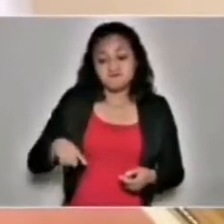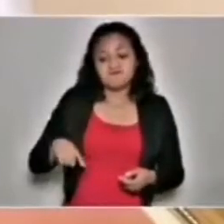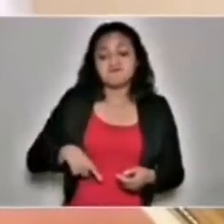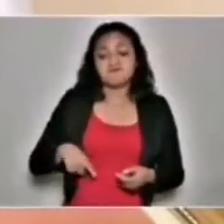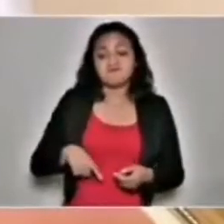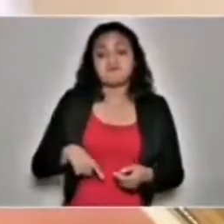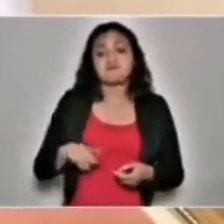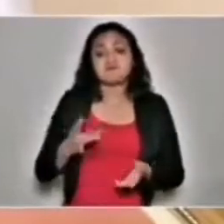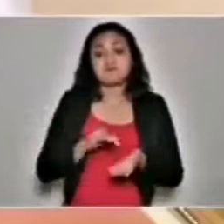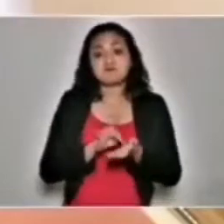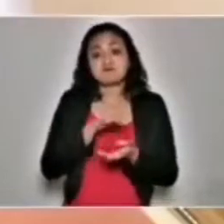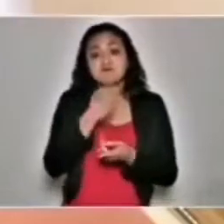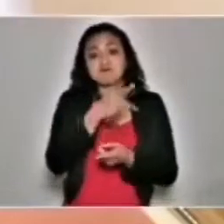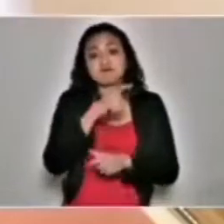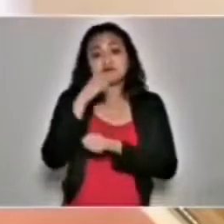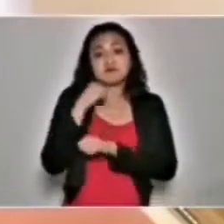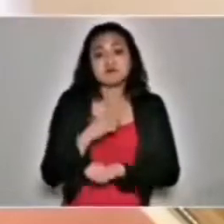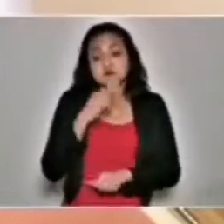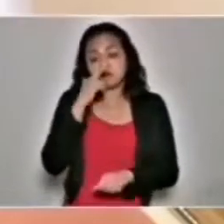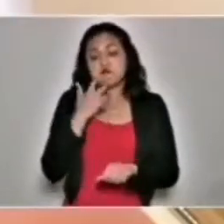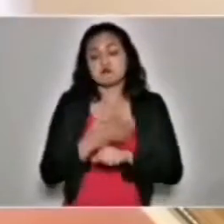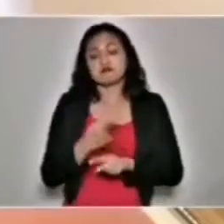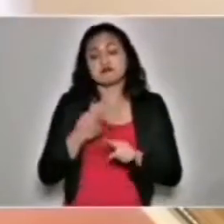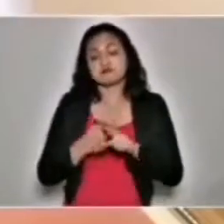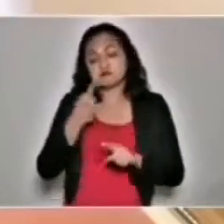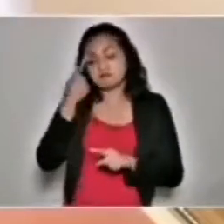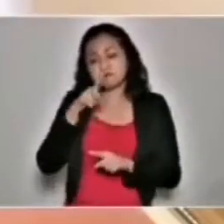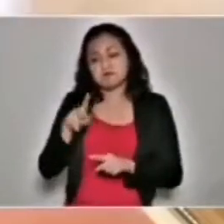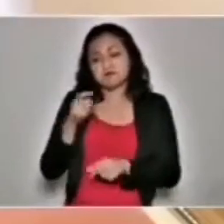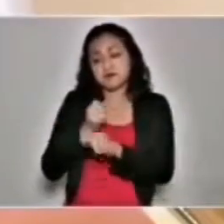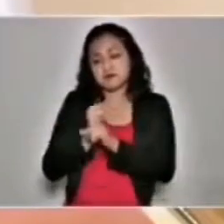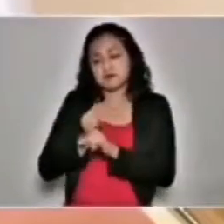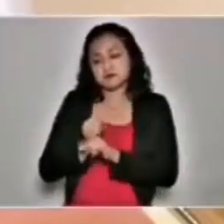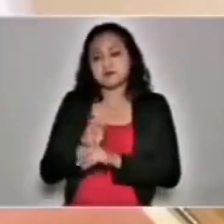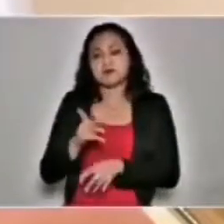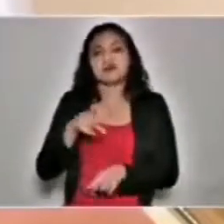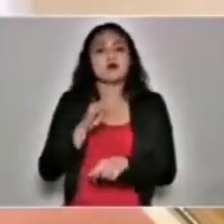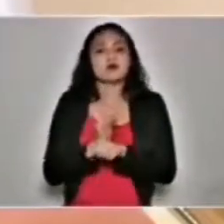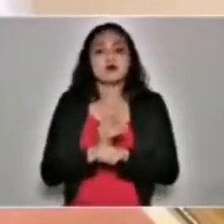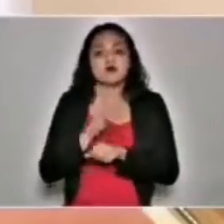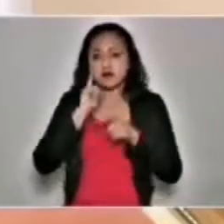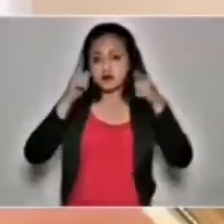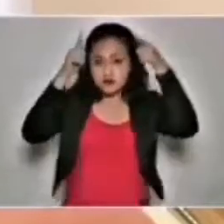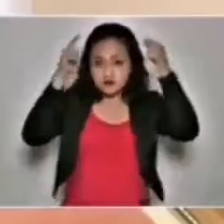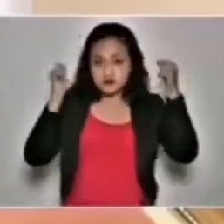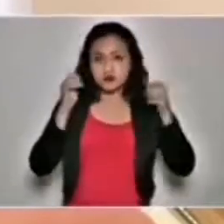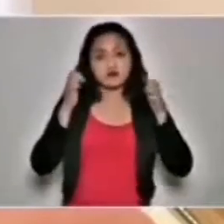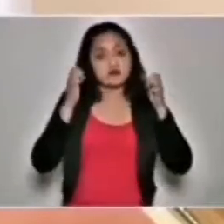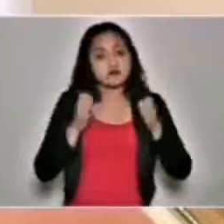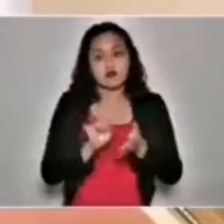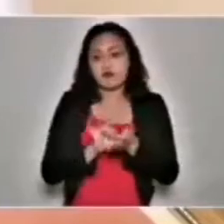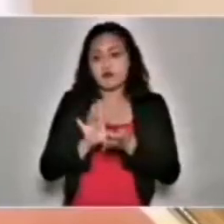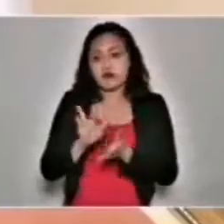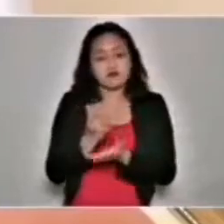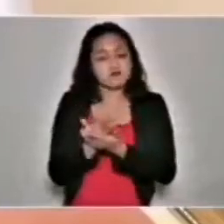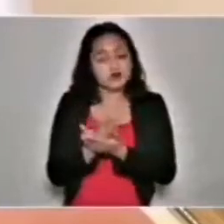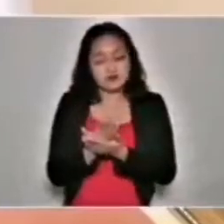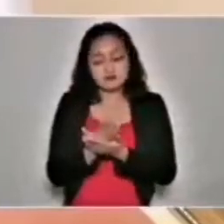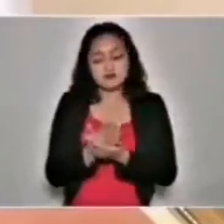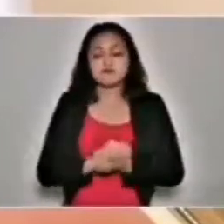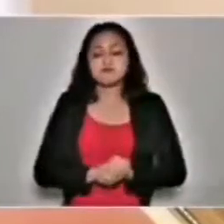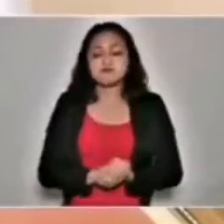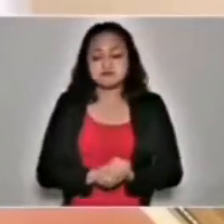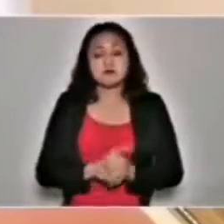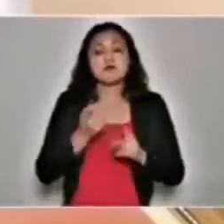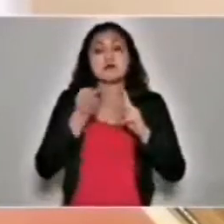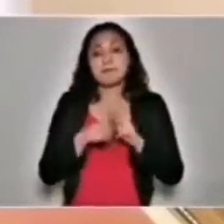enviaría el parte a la autoridad competente. Pero de momento la enfermera está suspendida